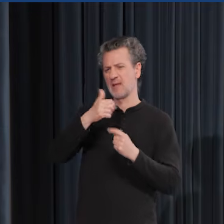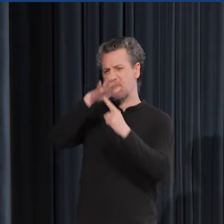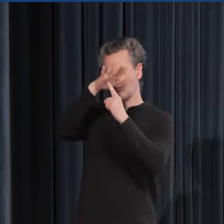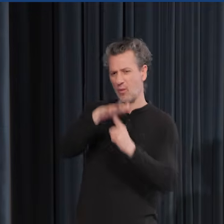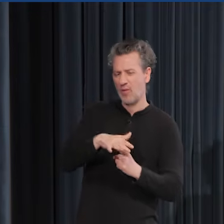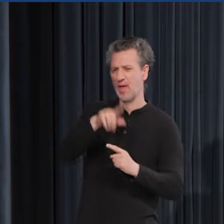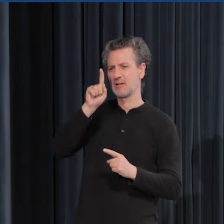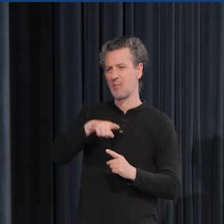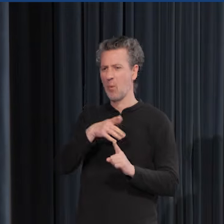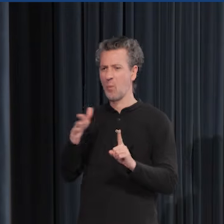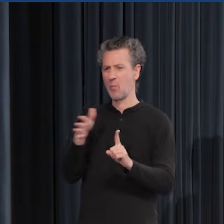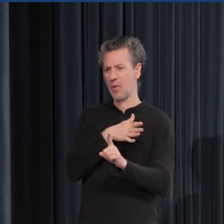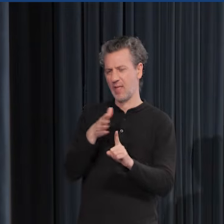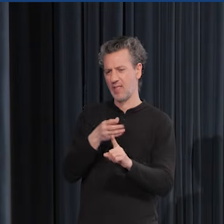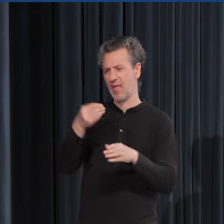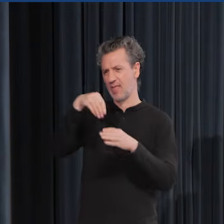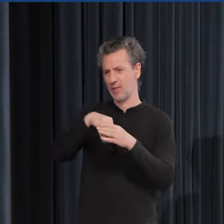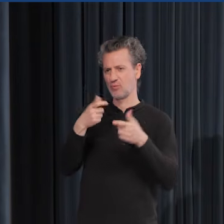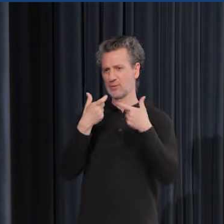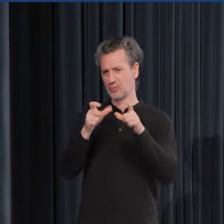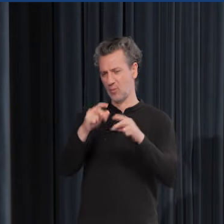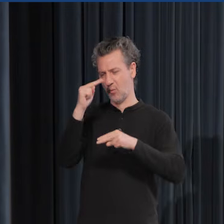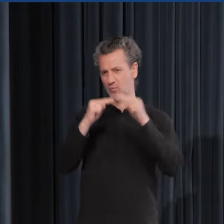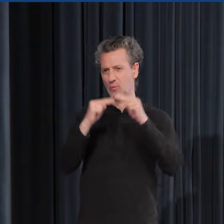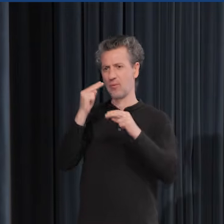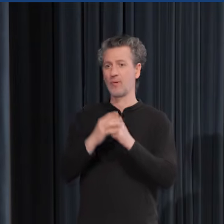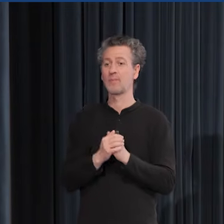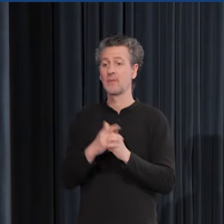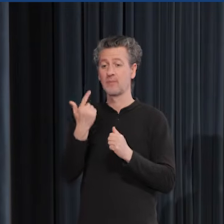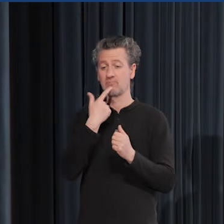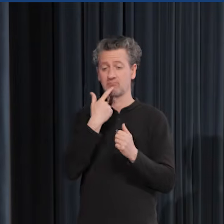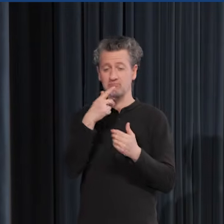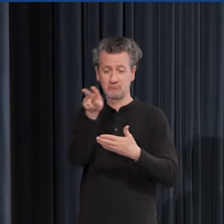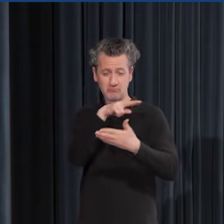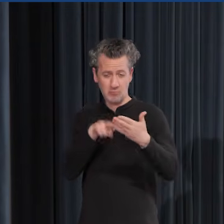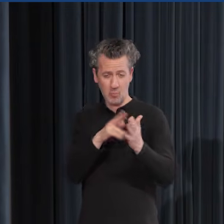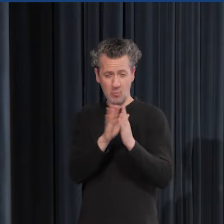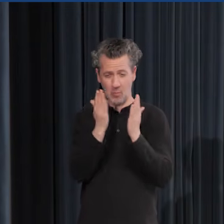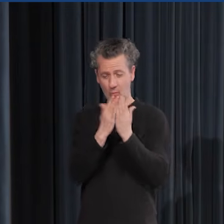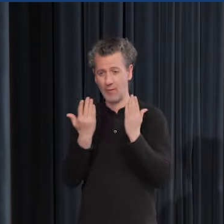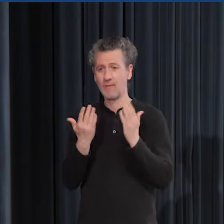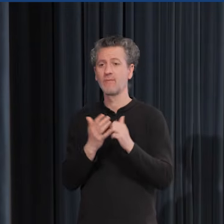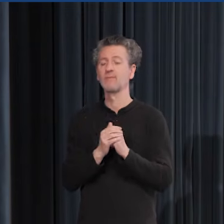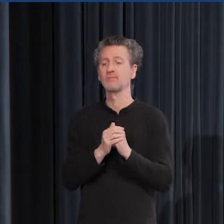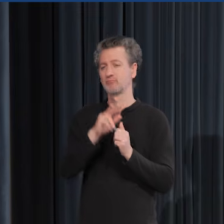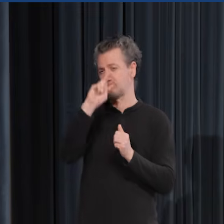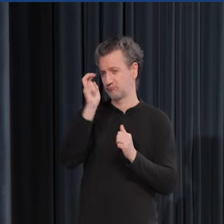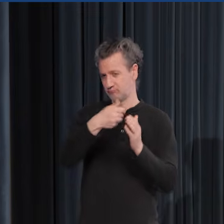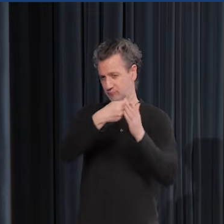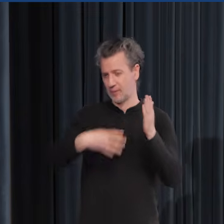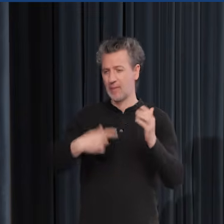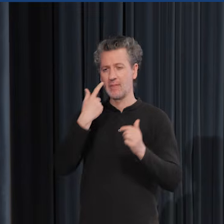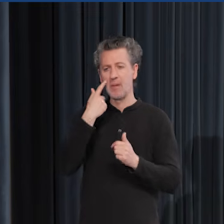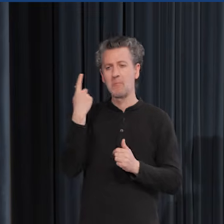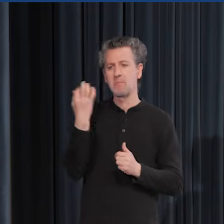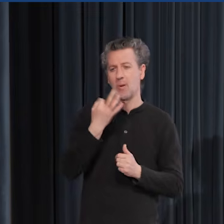y violencia que viven en el sector de la construcción. En la revisión bibliográfica se ha encontrado que el riesgo que aparece con más frecuencia